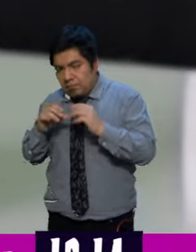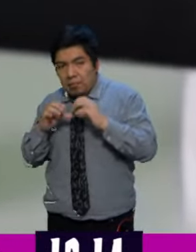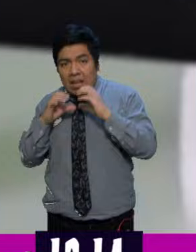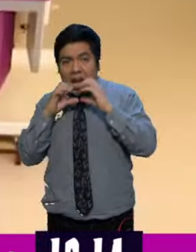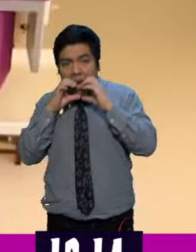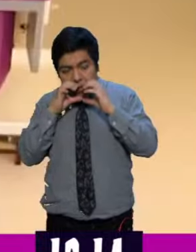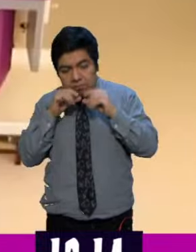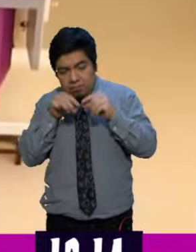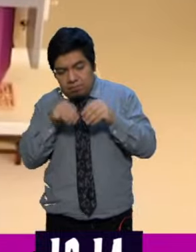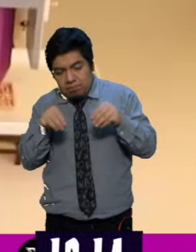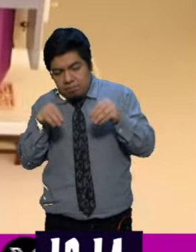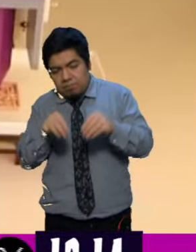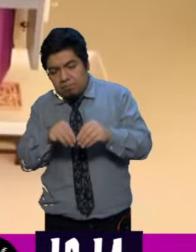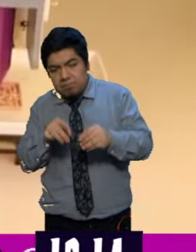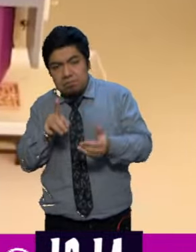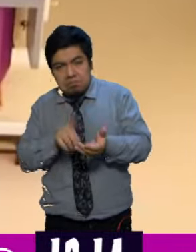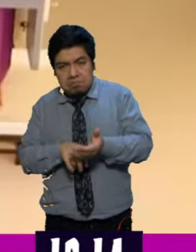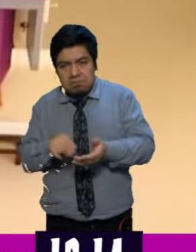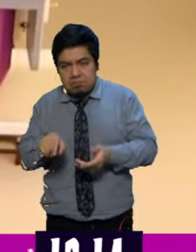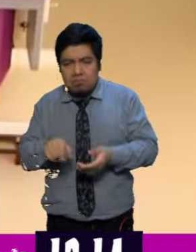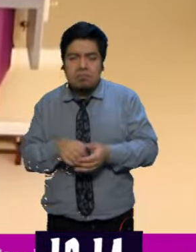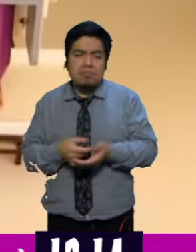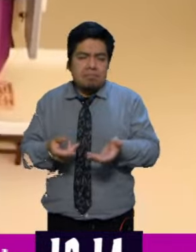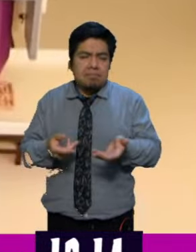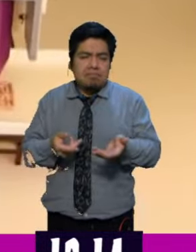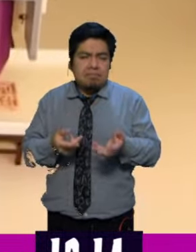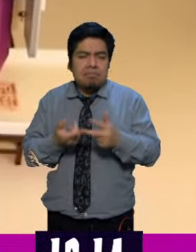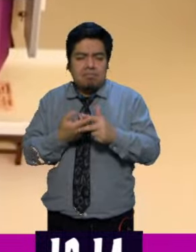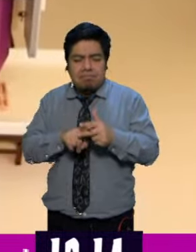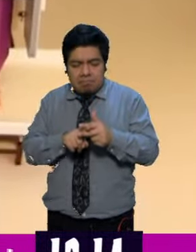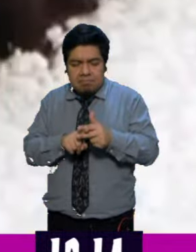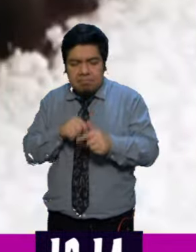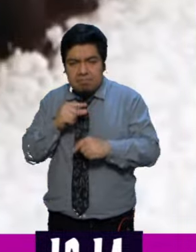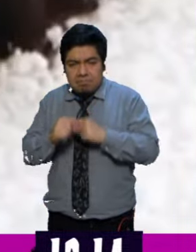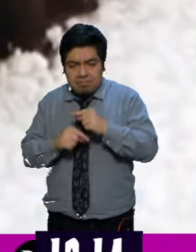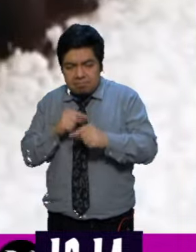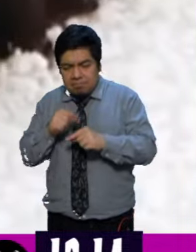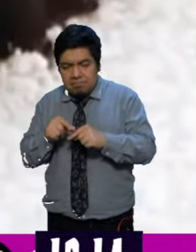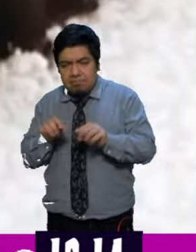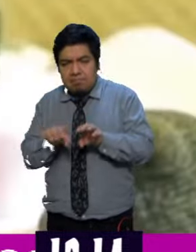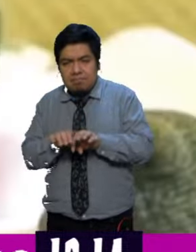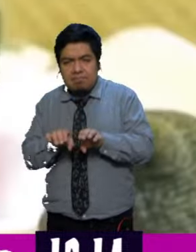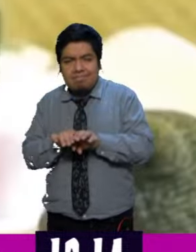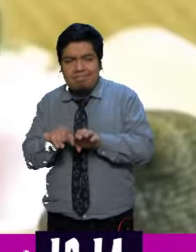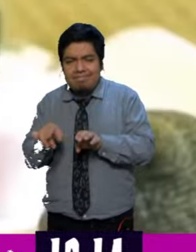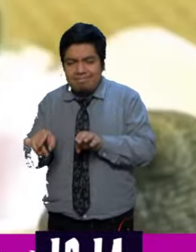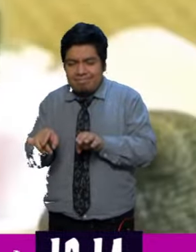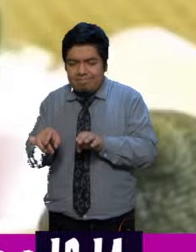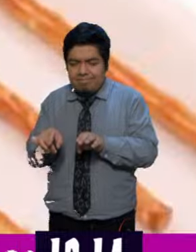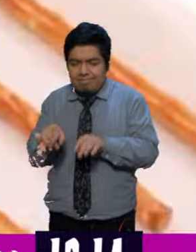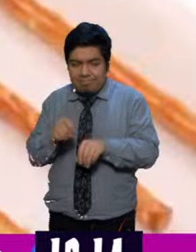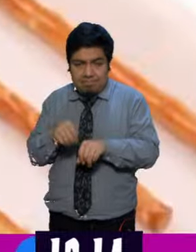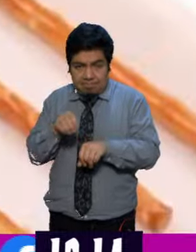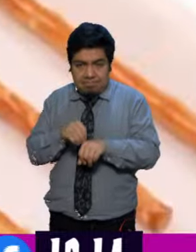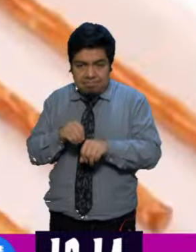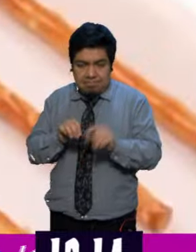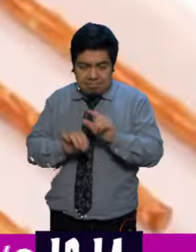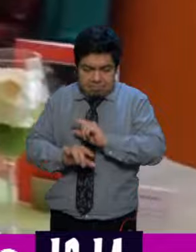también caer en forma de filetito, cositas así. Es una manera en que se está comercializando la carne de cultivada en laboratorio.